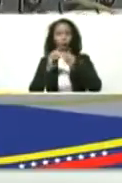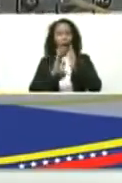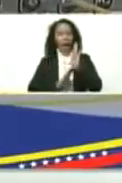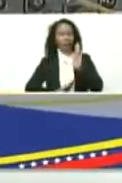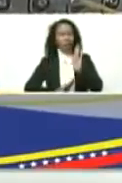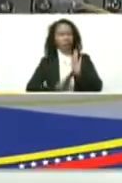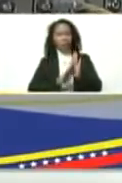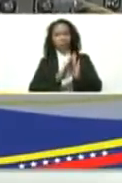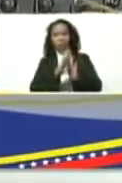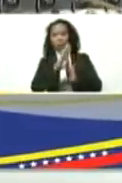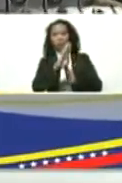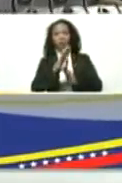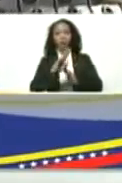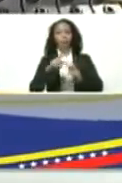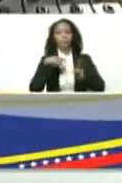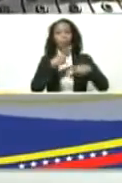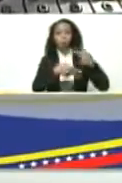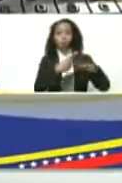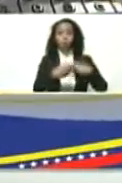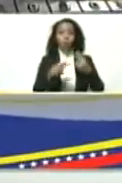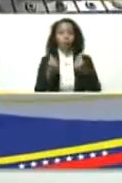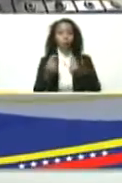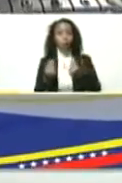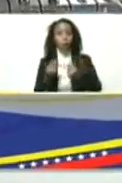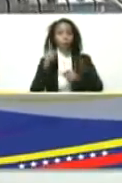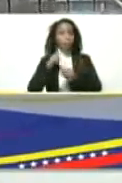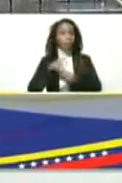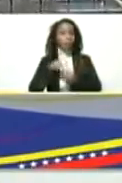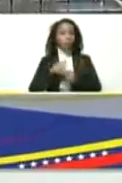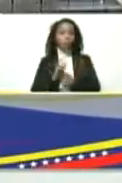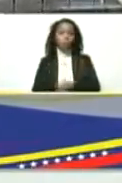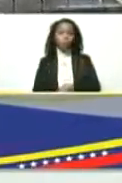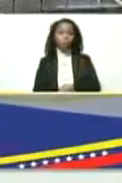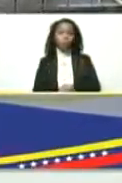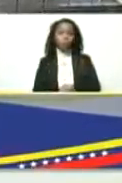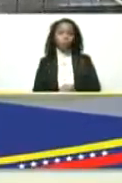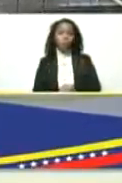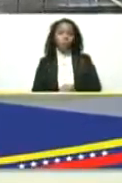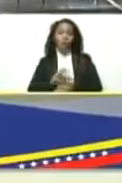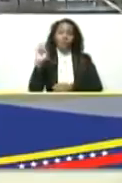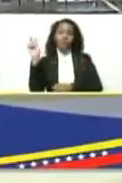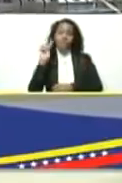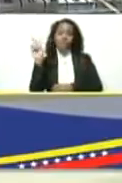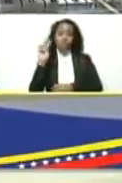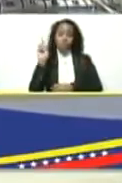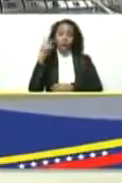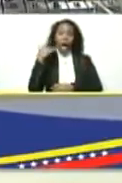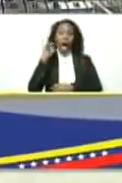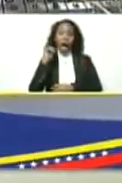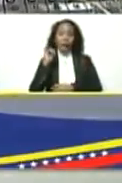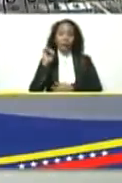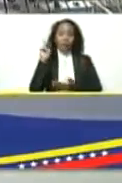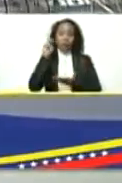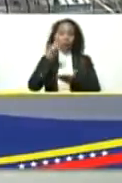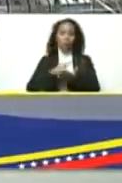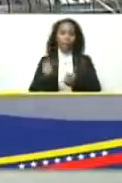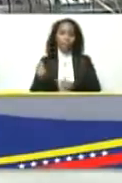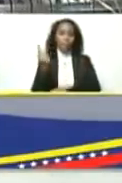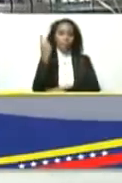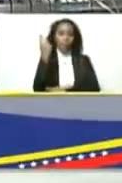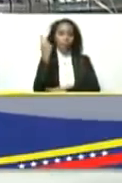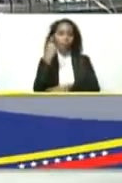altísimo, producto de la propia economía petrolera. En Venezuela llegaban primero